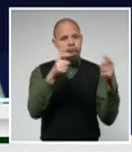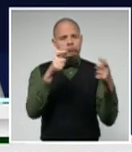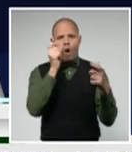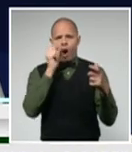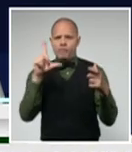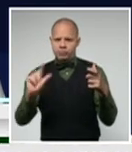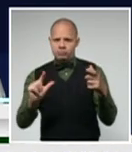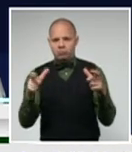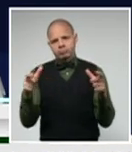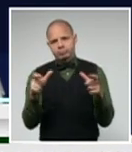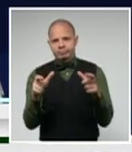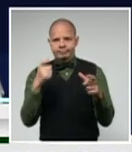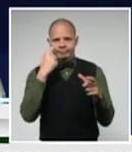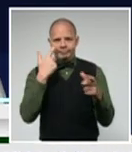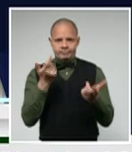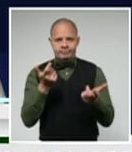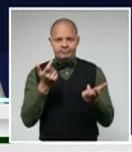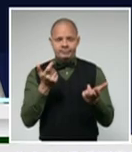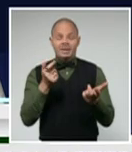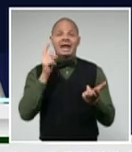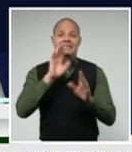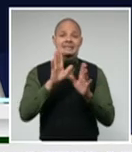el sexo masculino en el acumulado